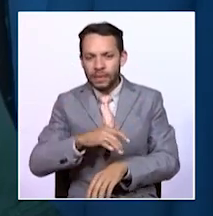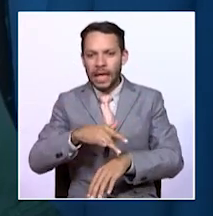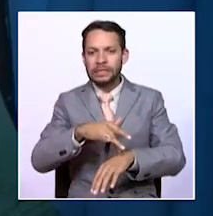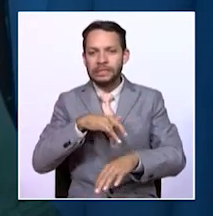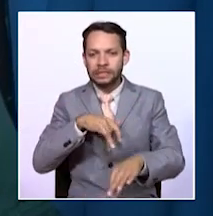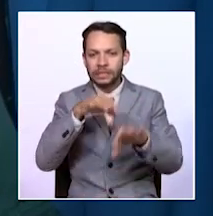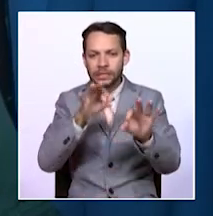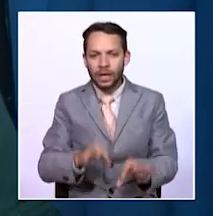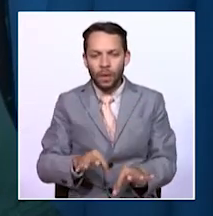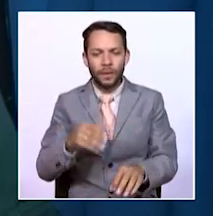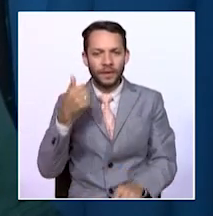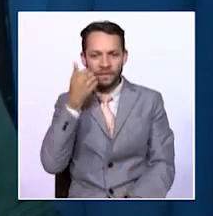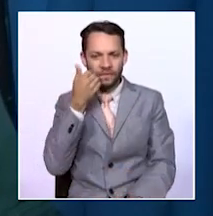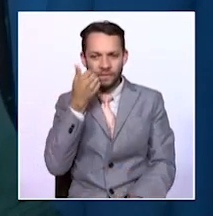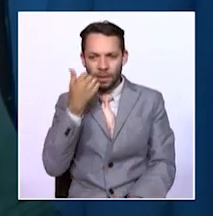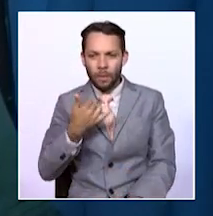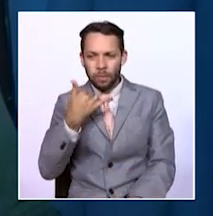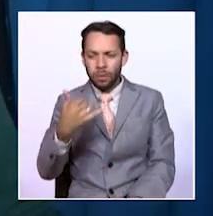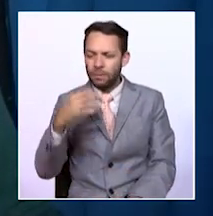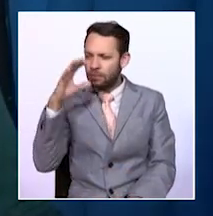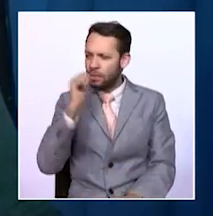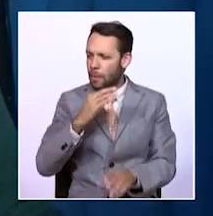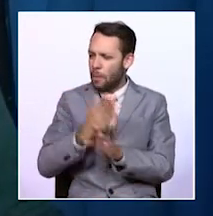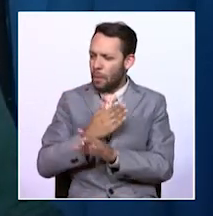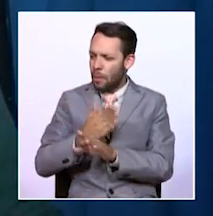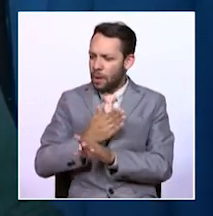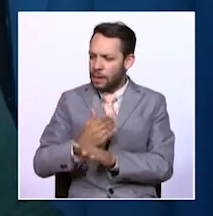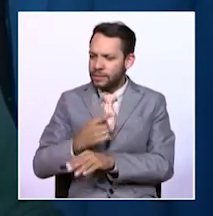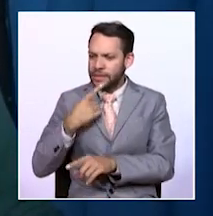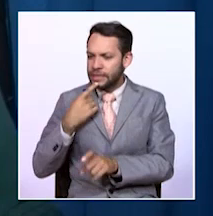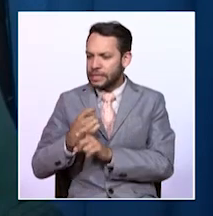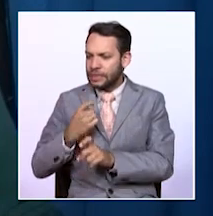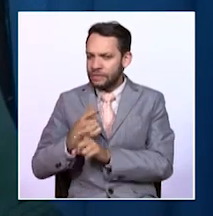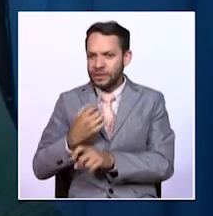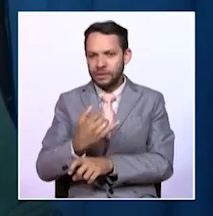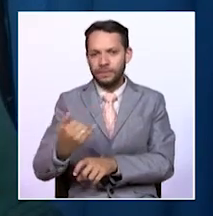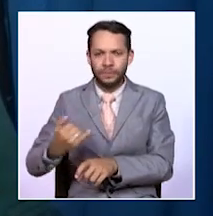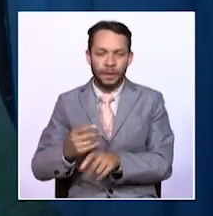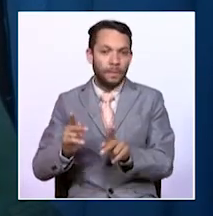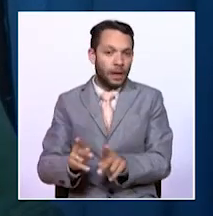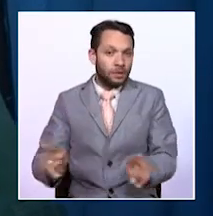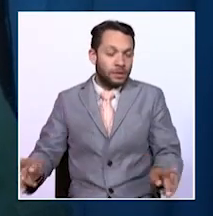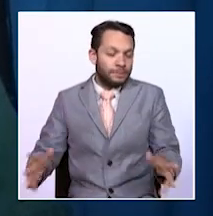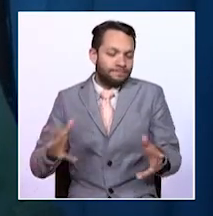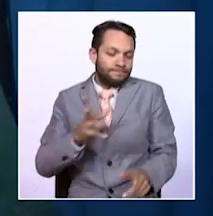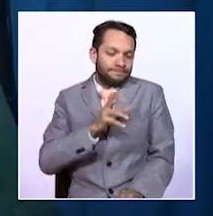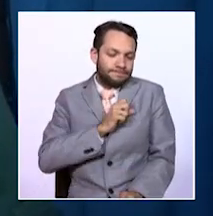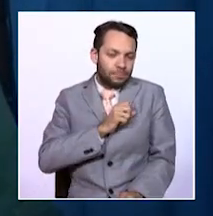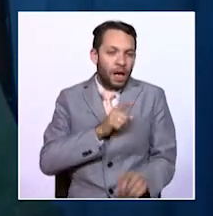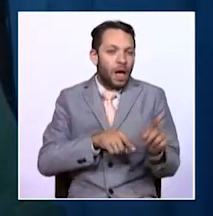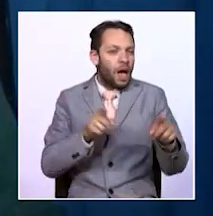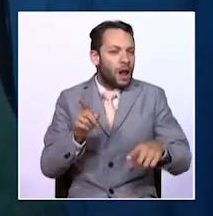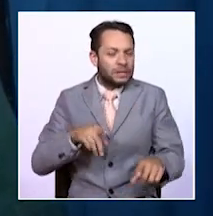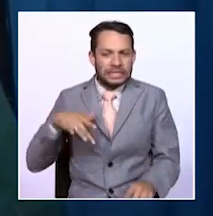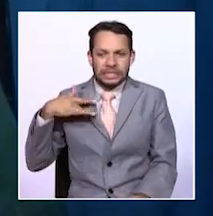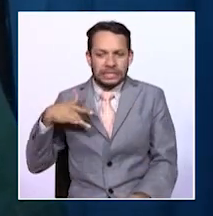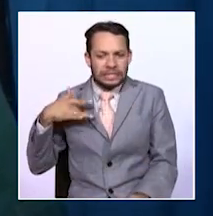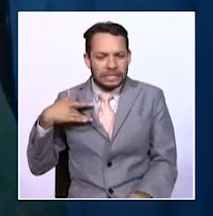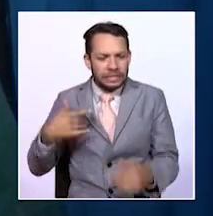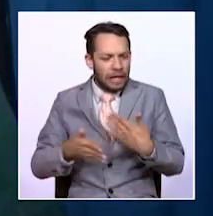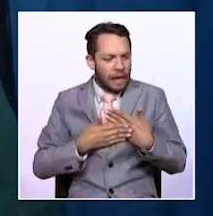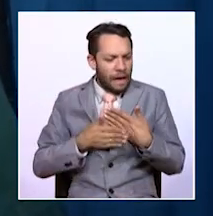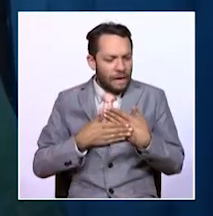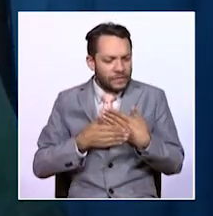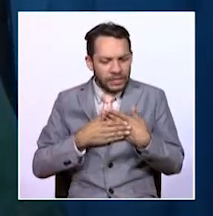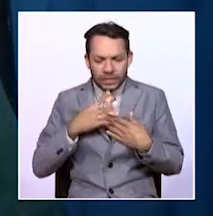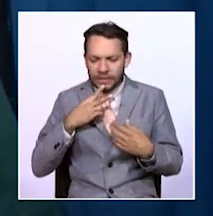las enfermedades, muchas de las patologías que parecen de momento no tener síntomas, ser muy